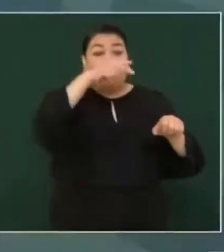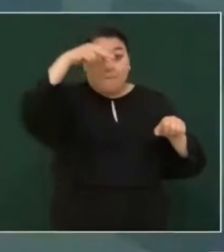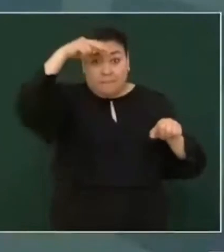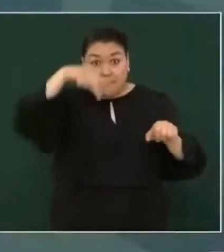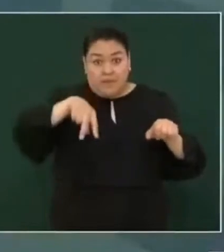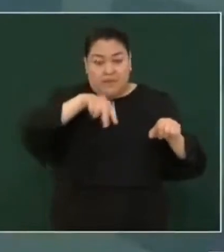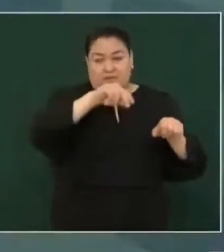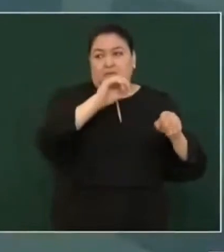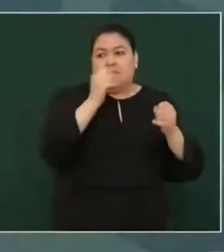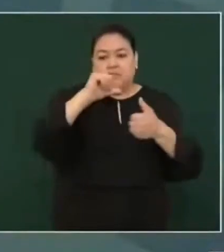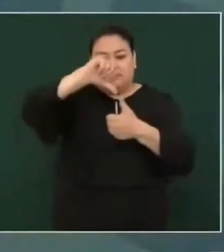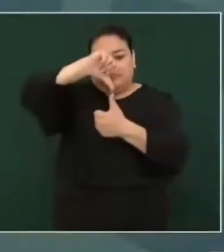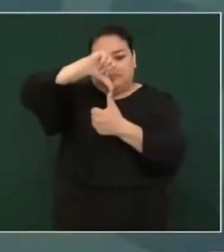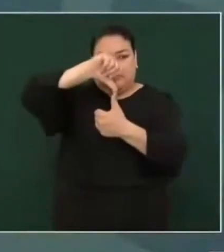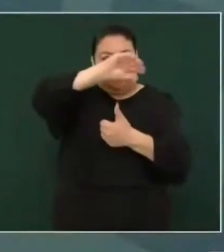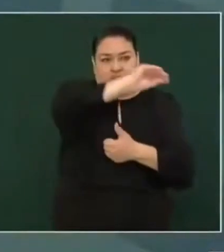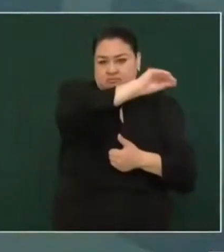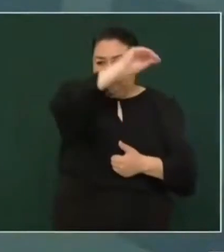inviertan en Centroamérica,